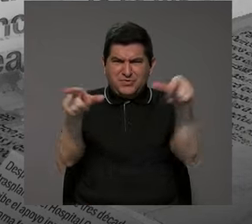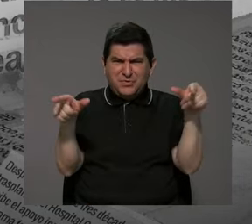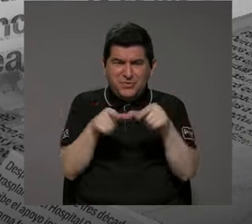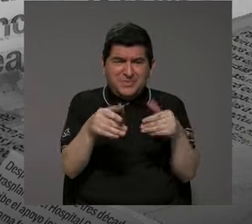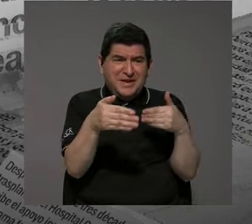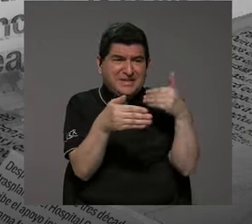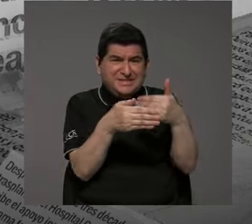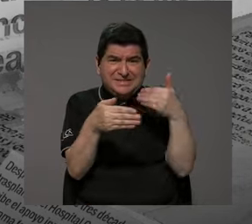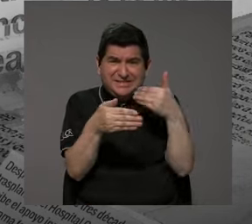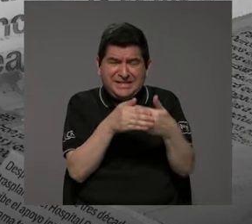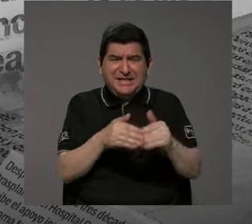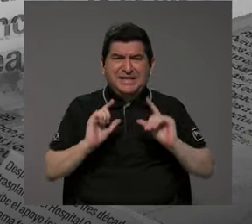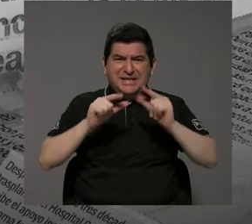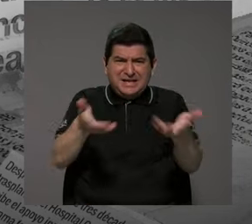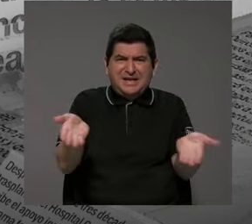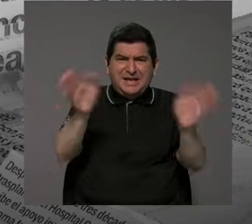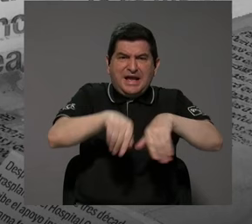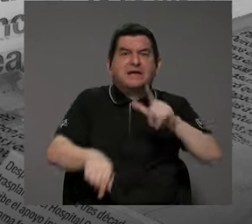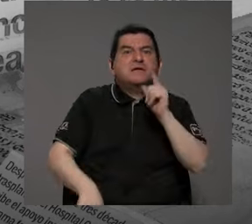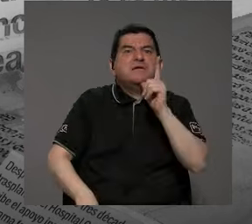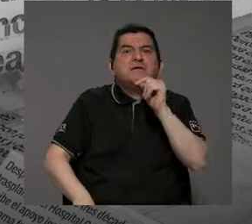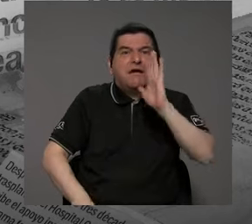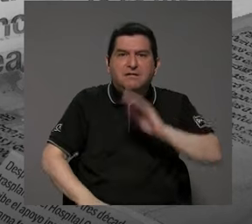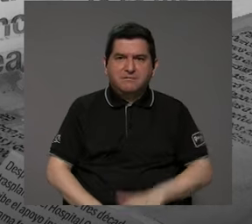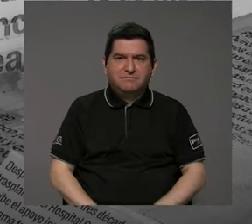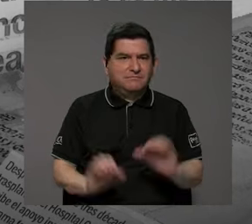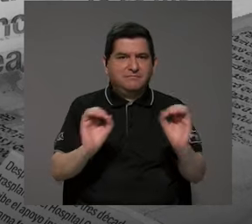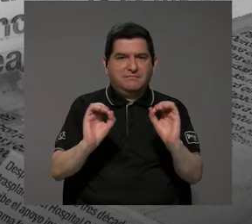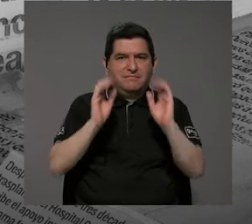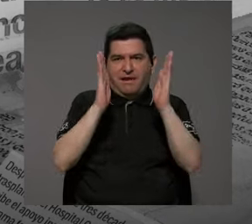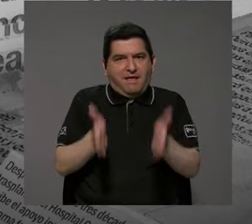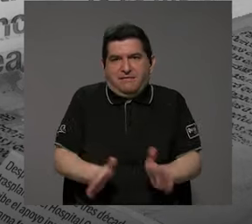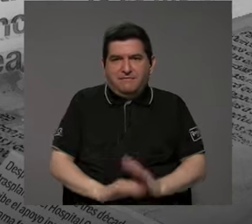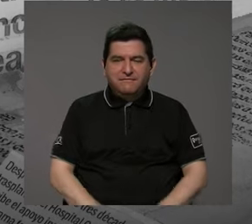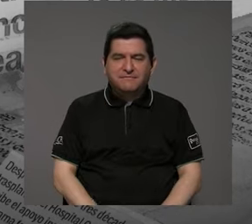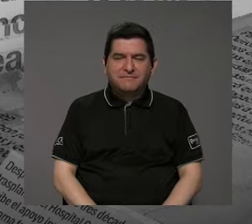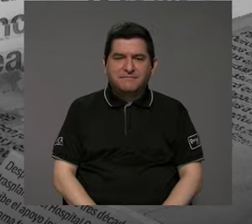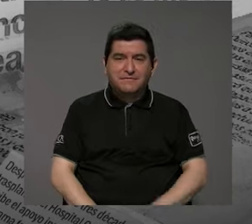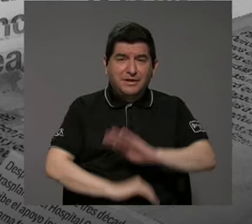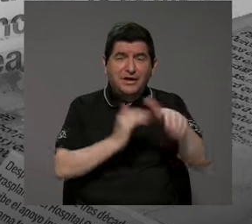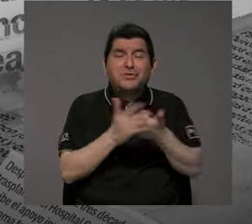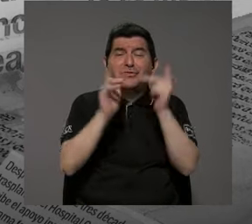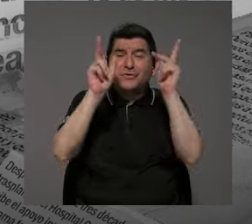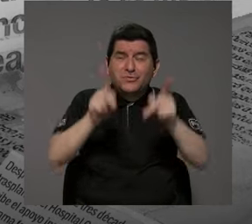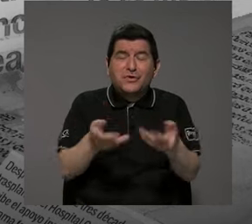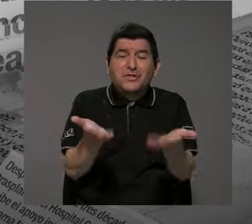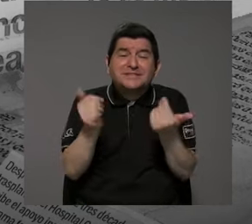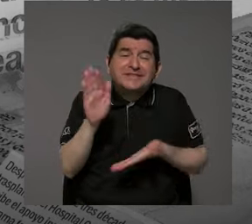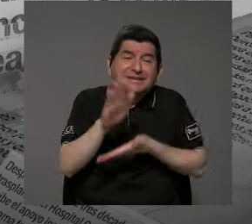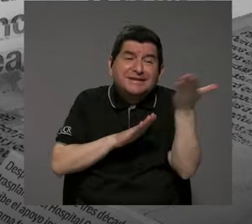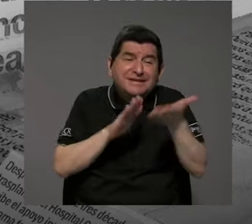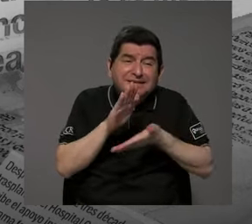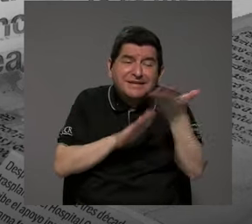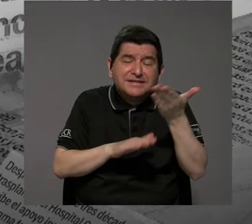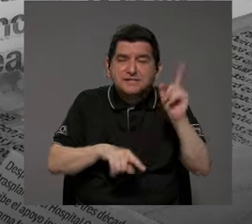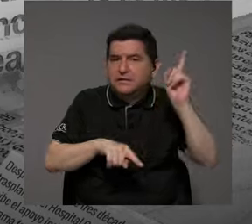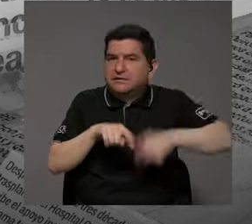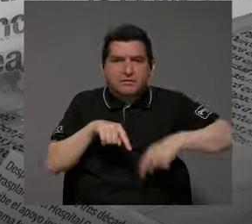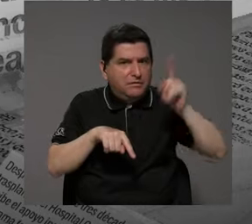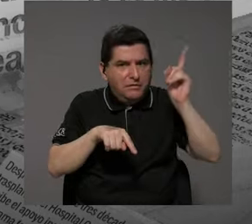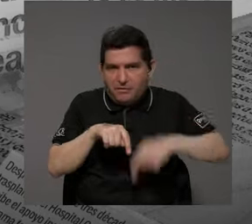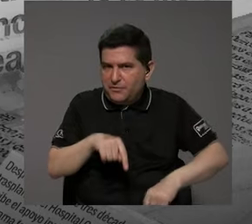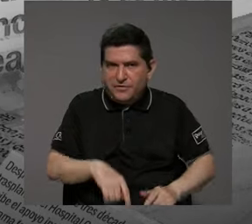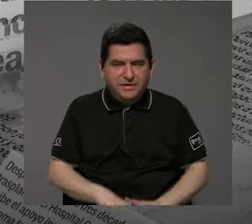a la par de un de un botadero basura nadie lo haría verdad Entonces toda esa gente quisiera irse no puede